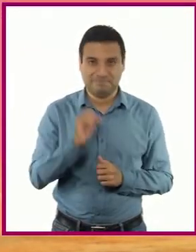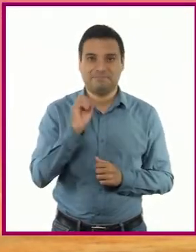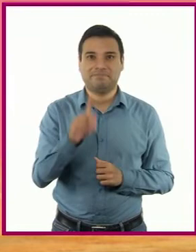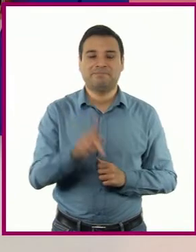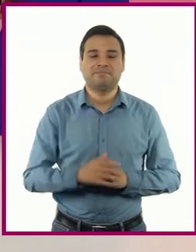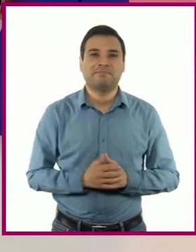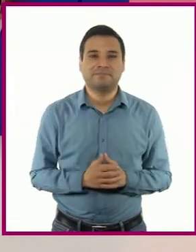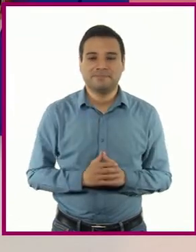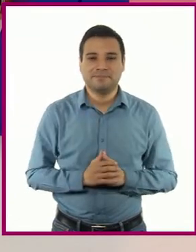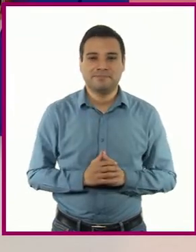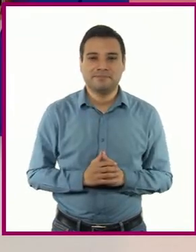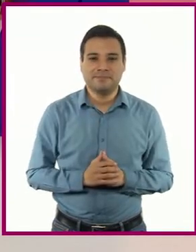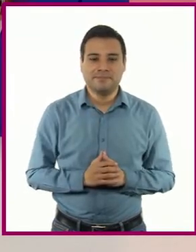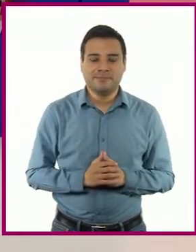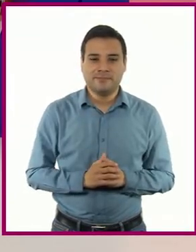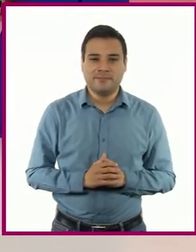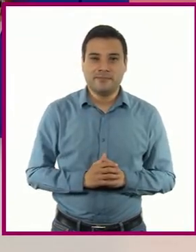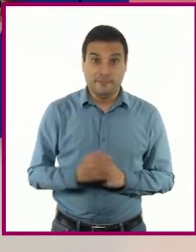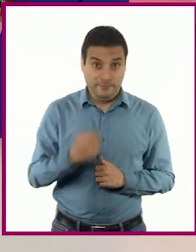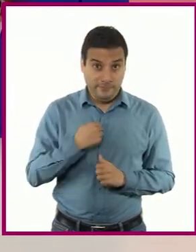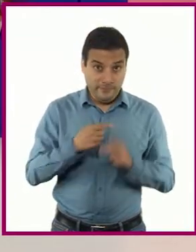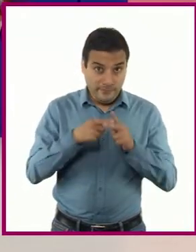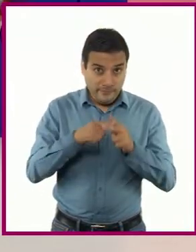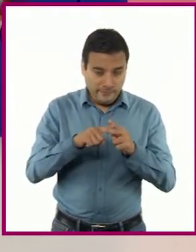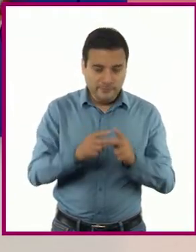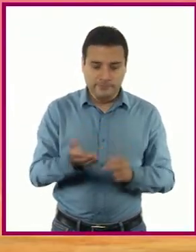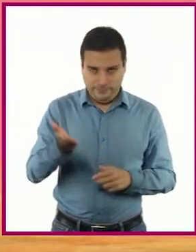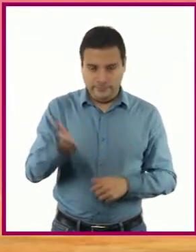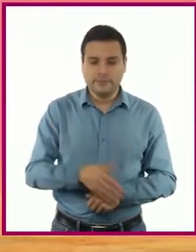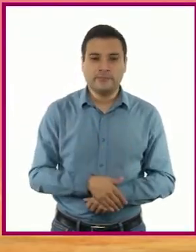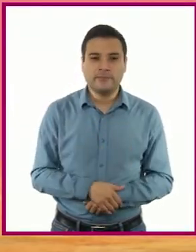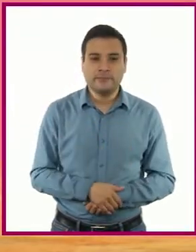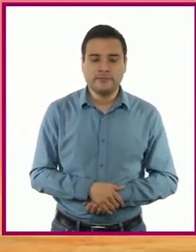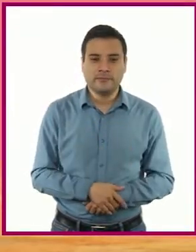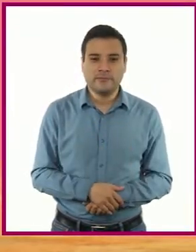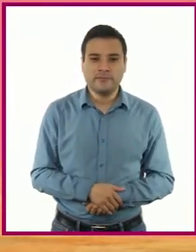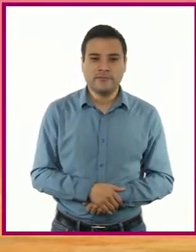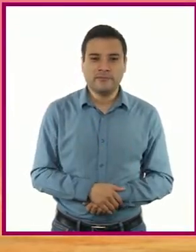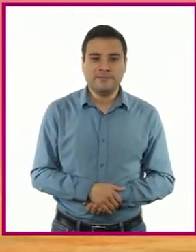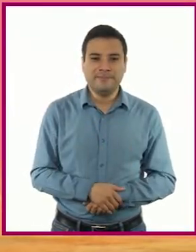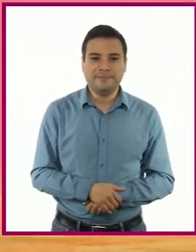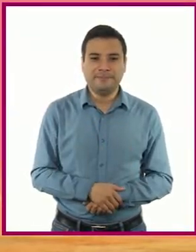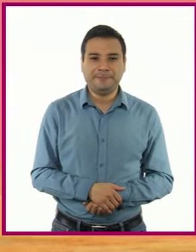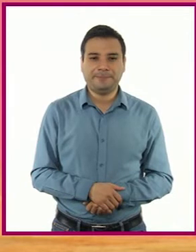¡Vamos! ¿Tiro? Adelante.